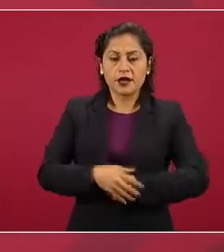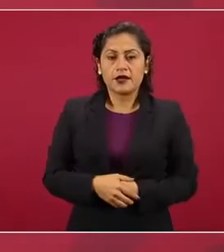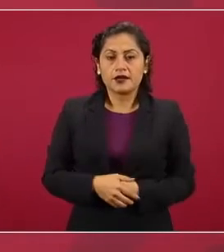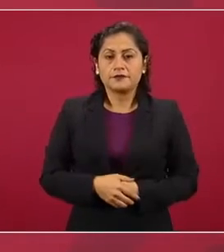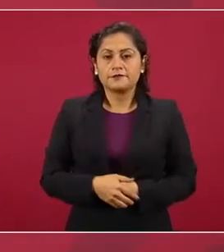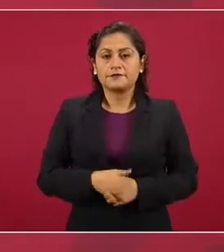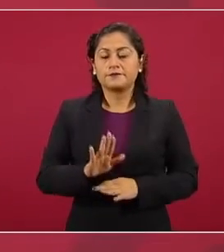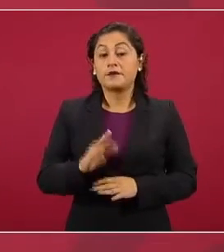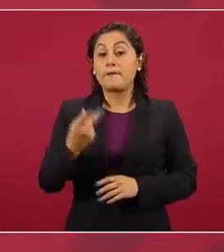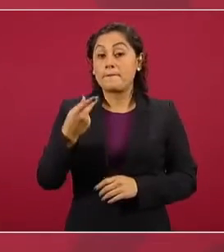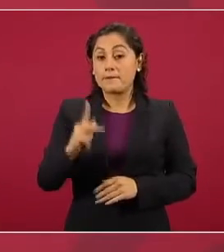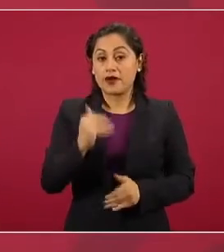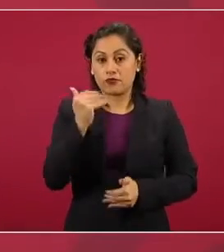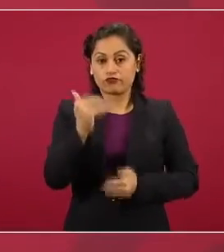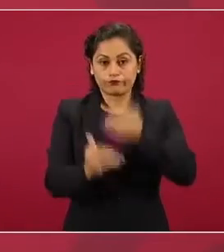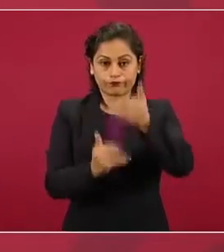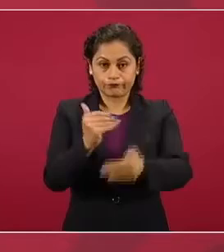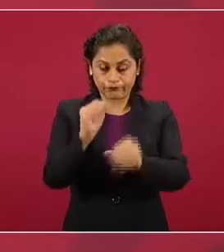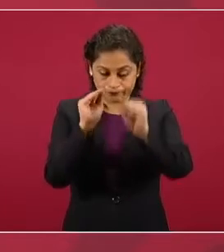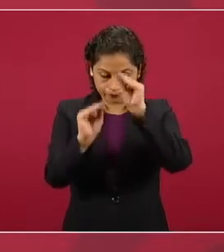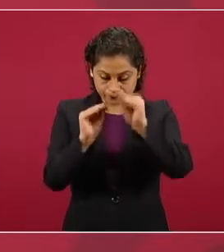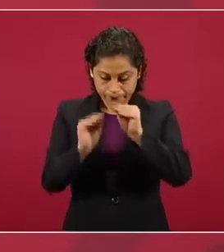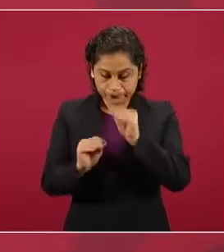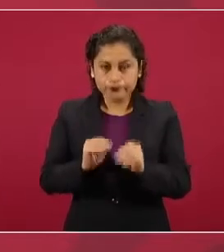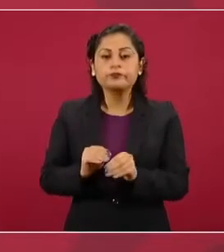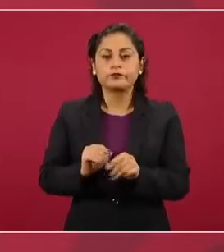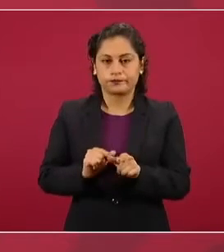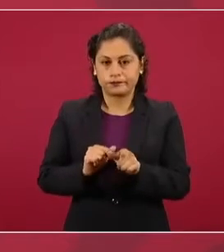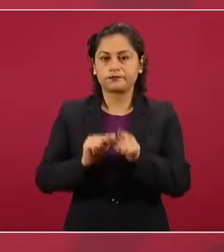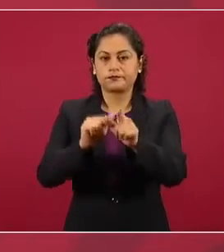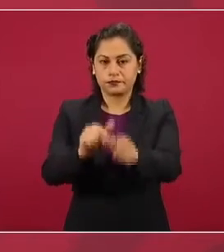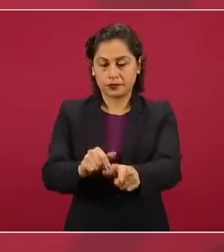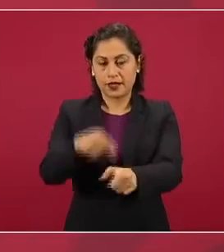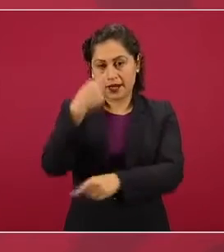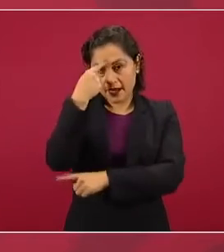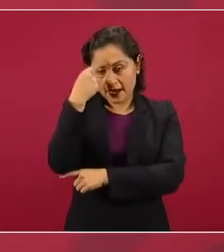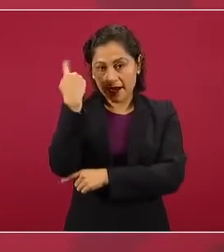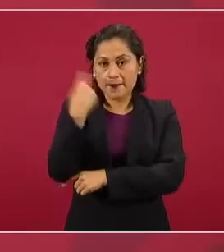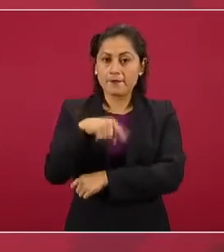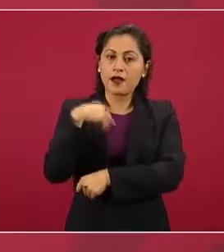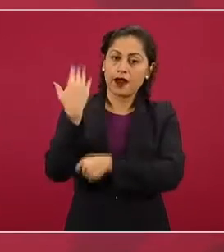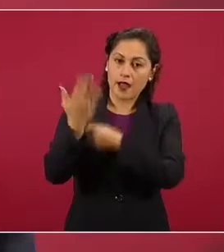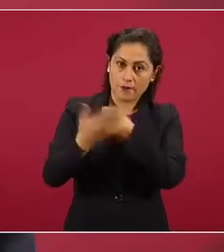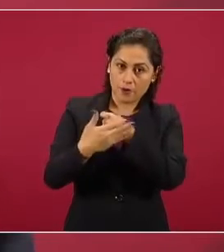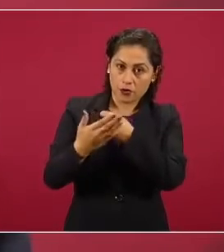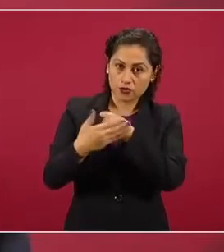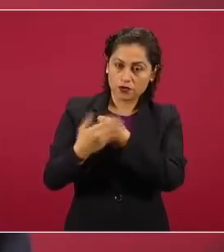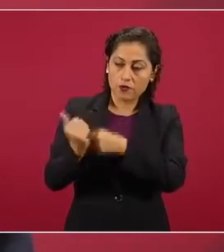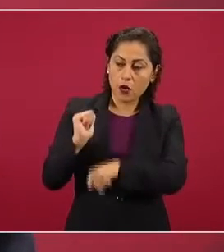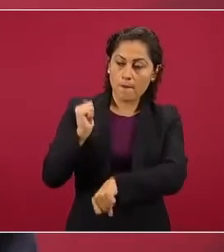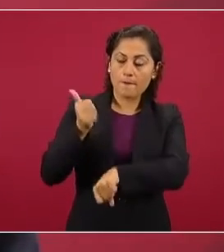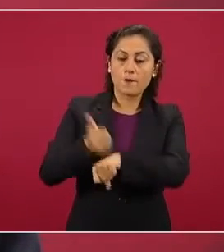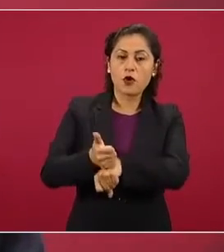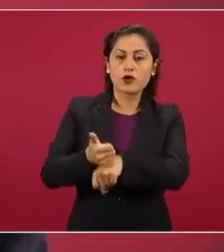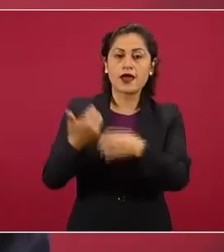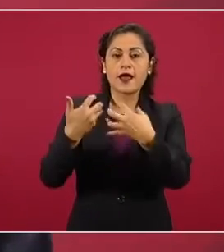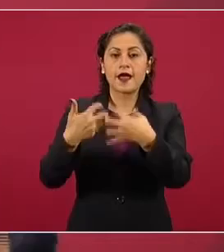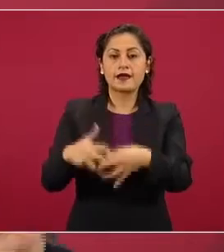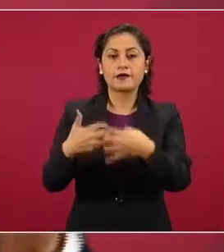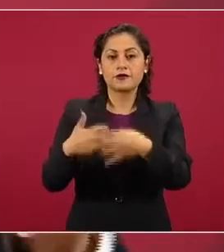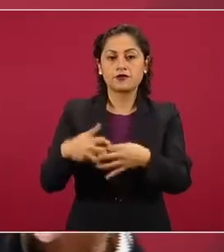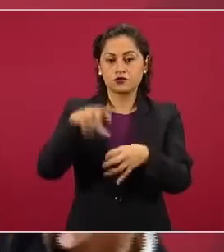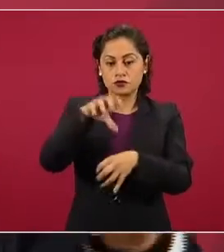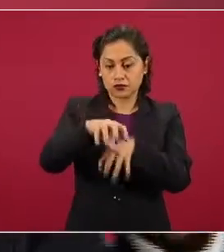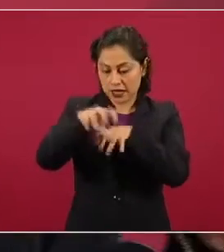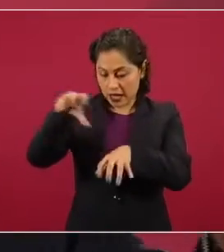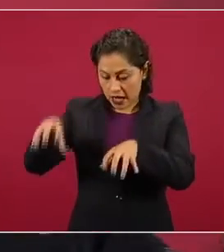avanzando en los trabajos para tener los parques industriales y por eso se